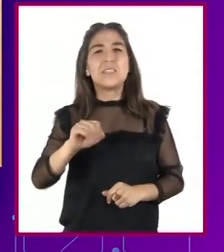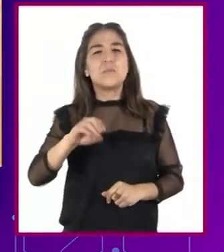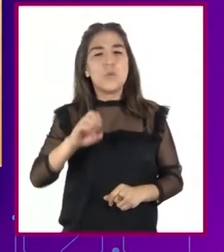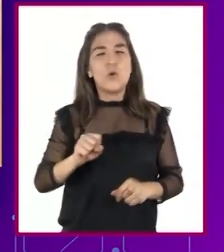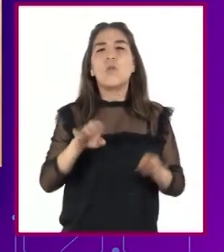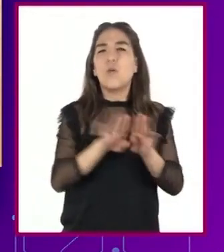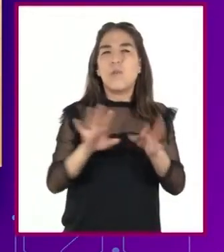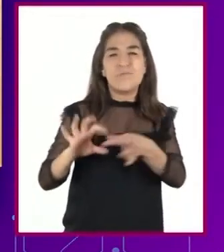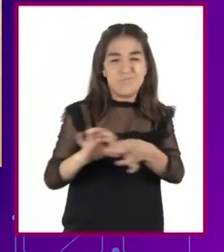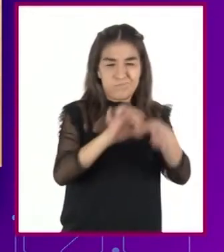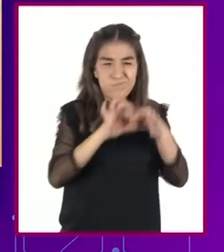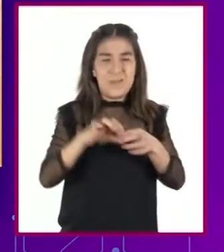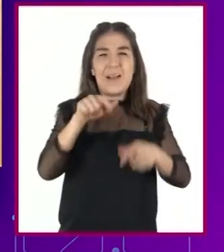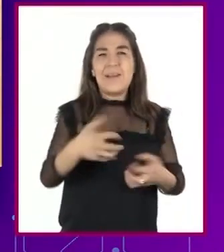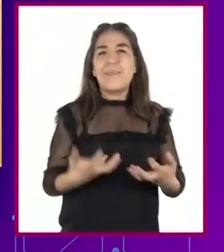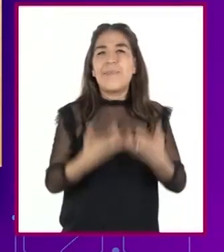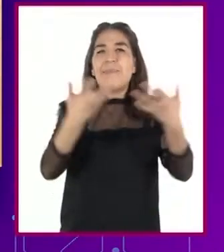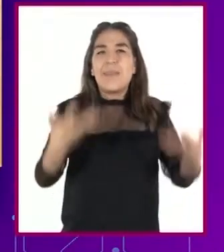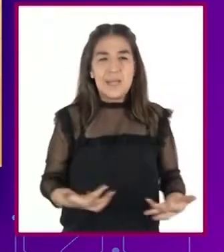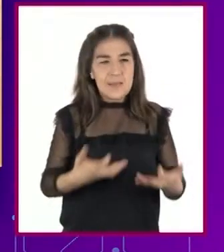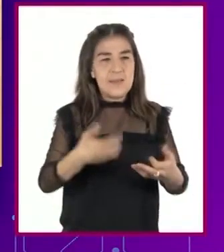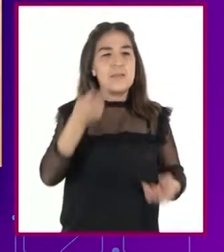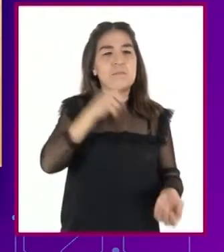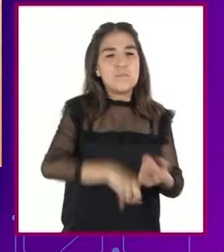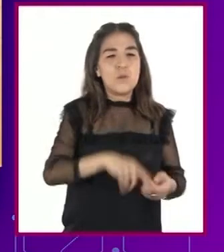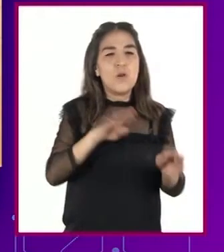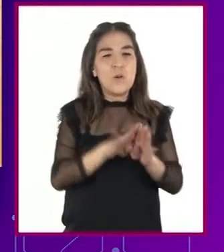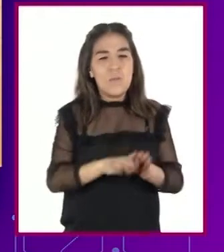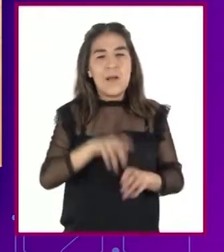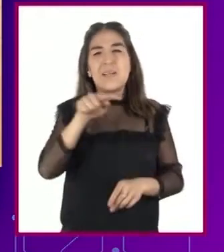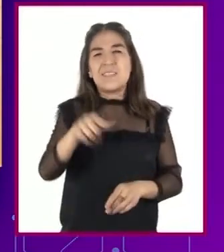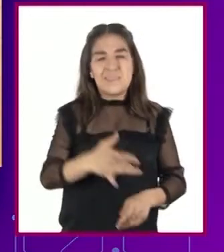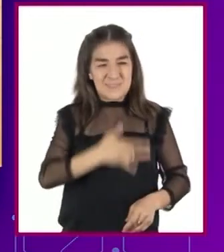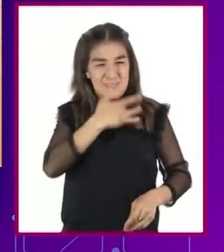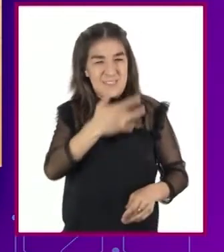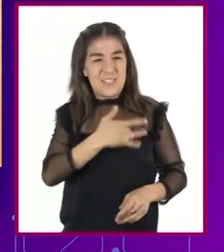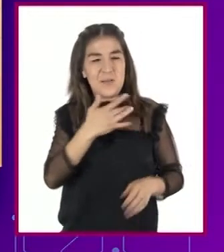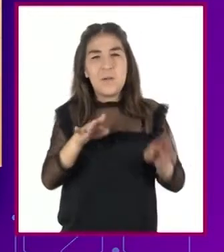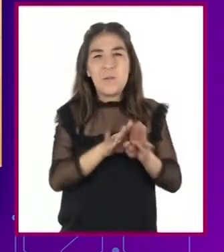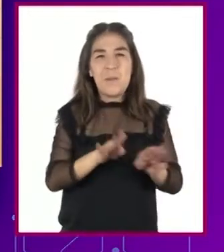unidad territorial. El Risorgimento partía de la añoranza por un